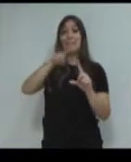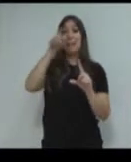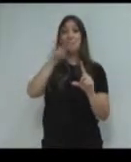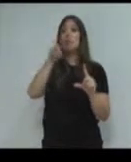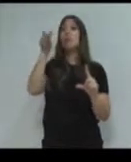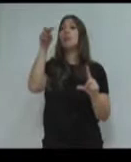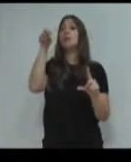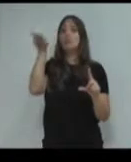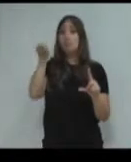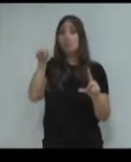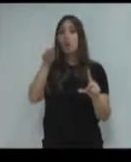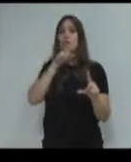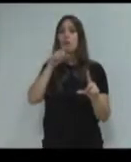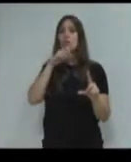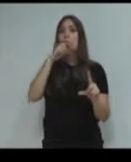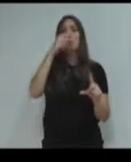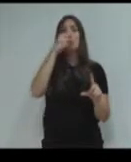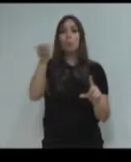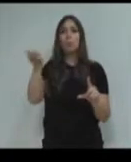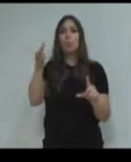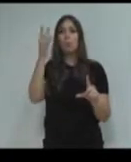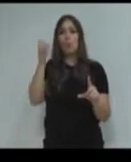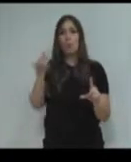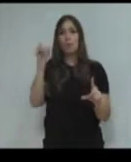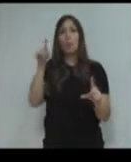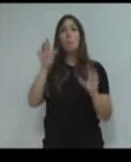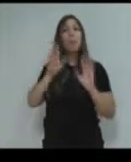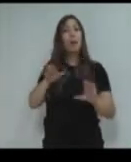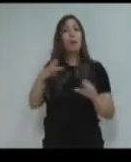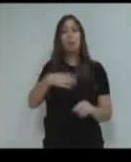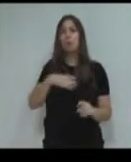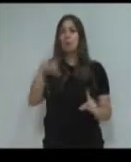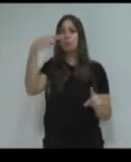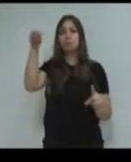digamos que lo lee de una pasada, no puedes pararlo.